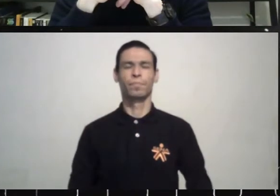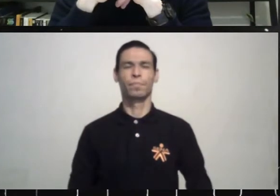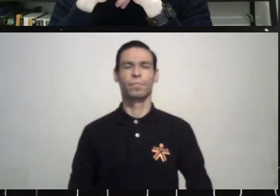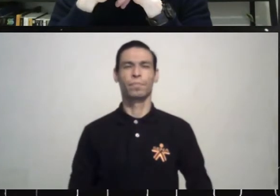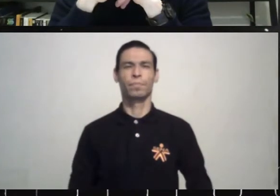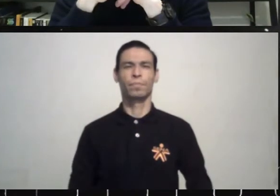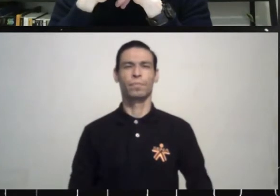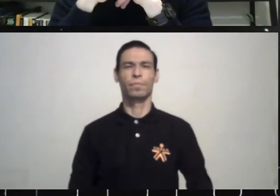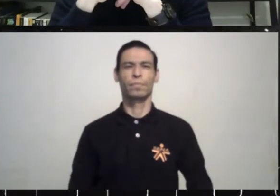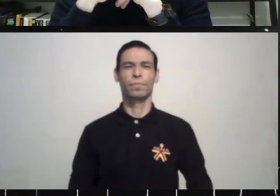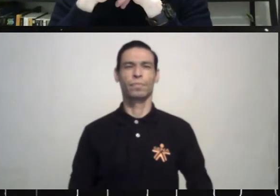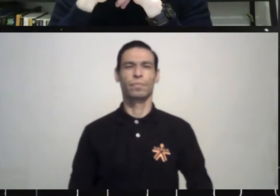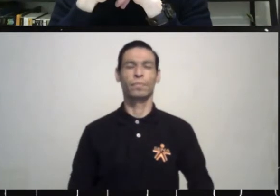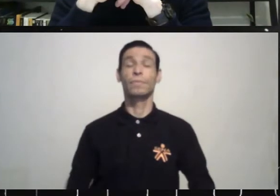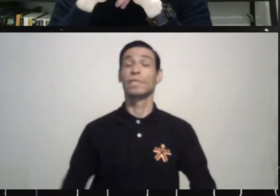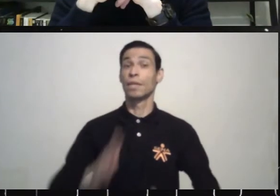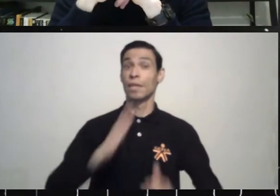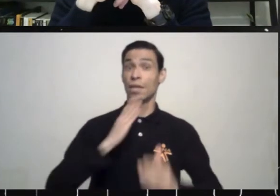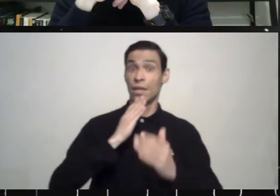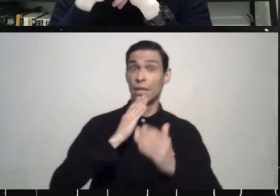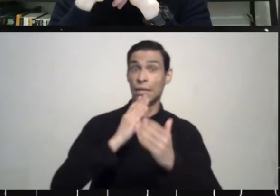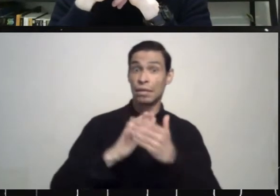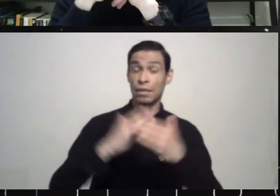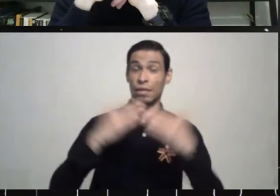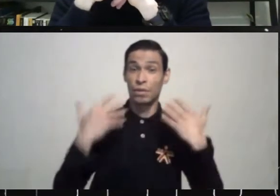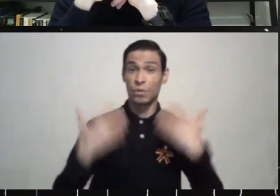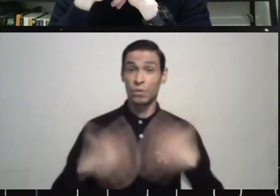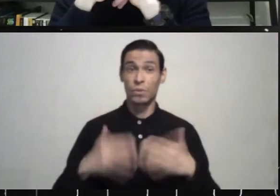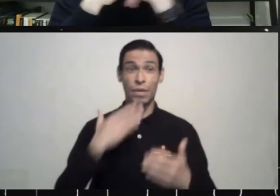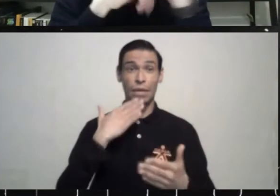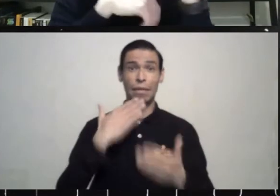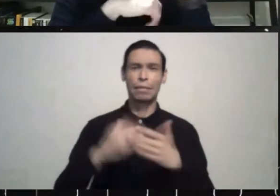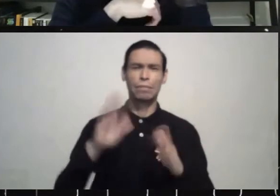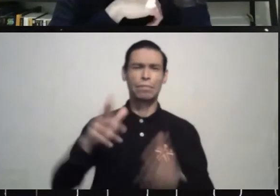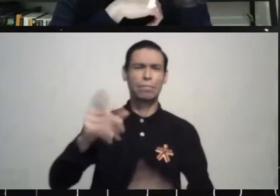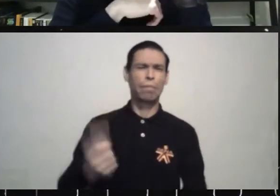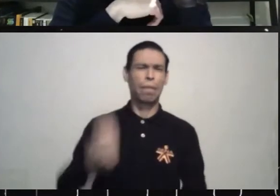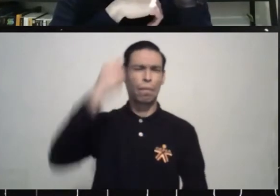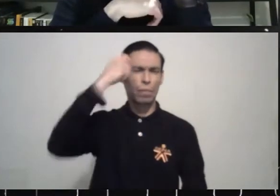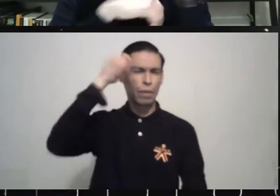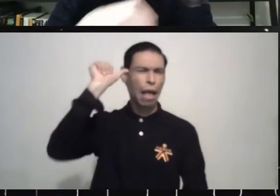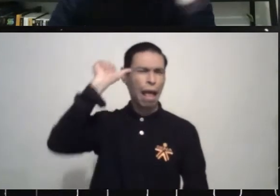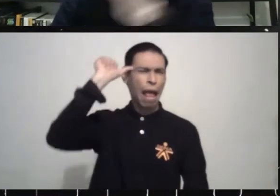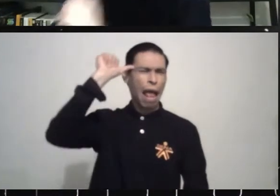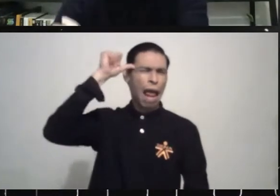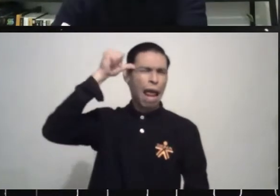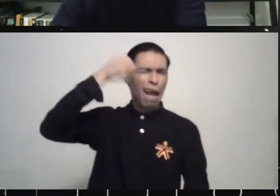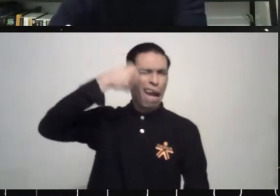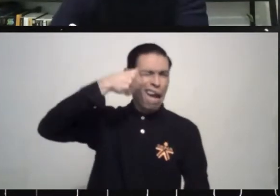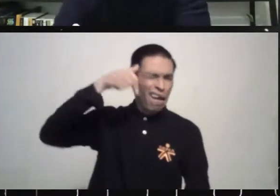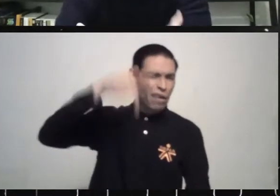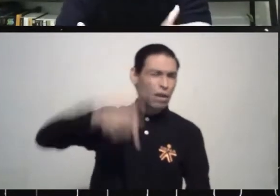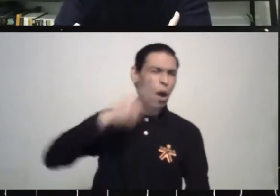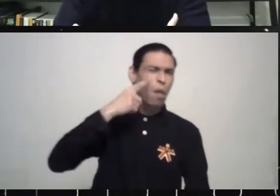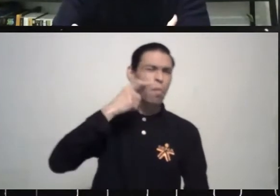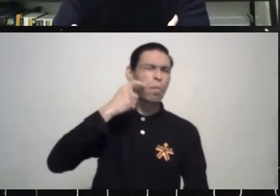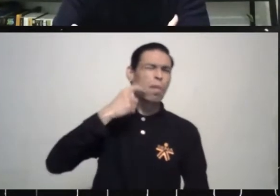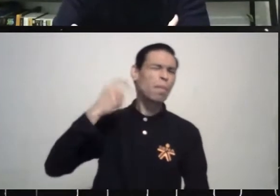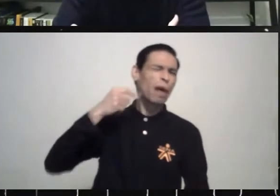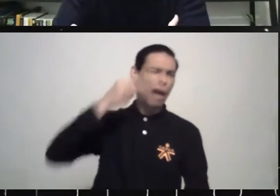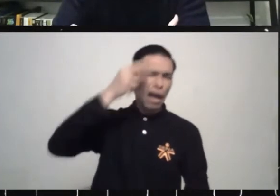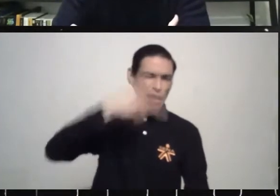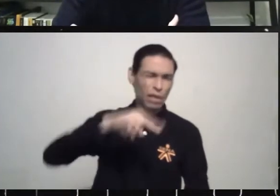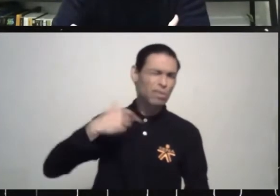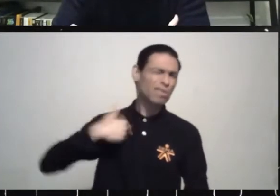por todas esas palabras. Gracias por recordar Padres e Hijos, que fue el capítulo uno de una serie que duró 10 y pico de